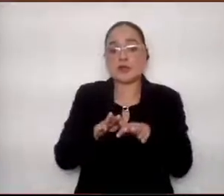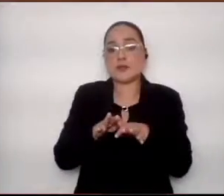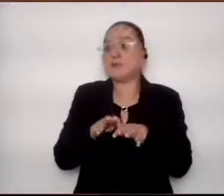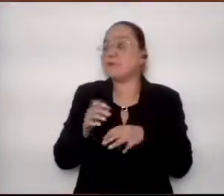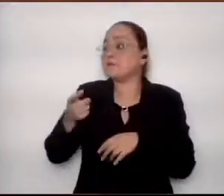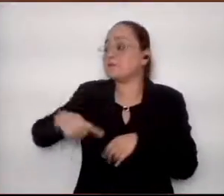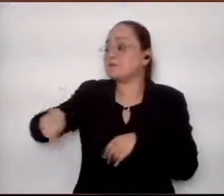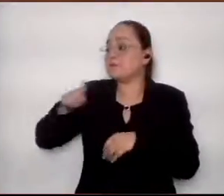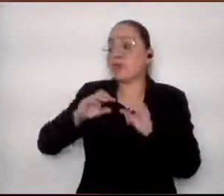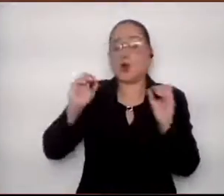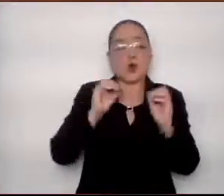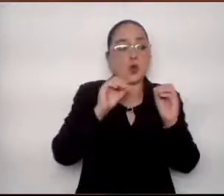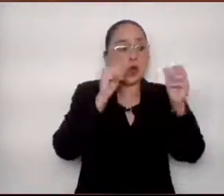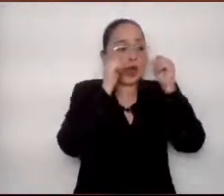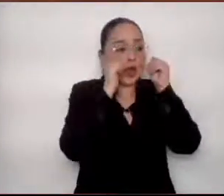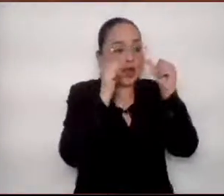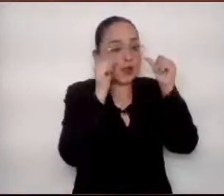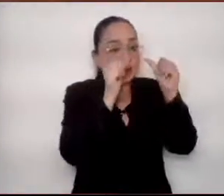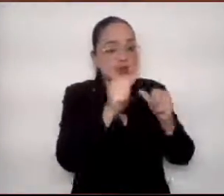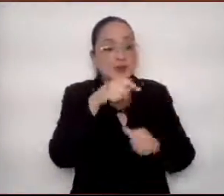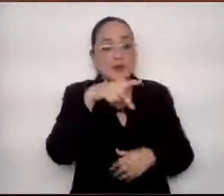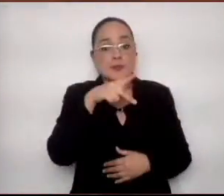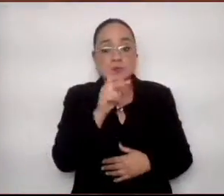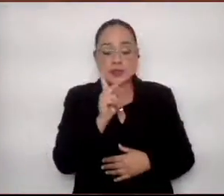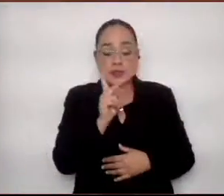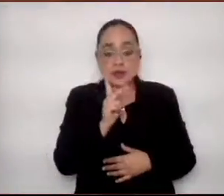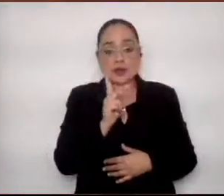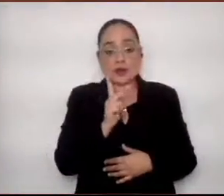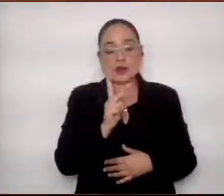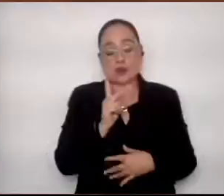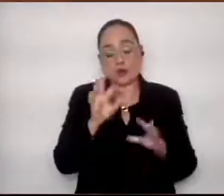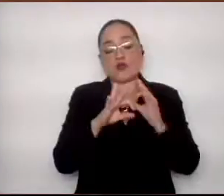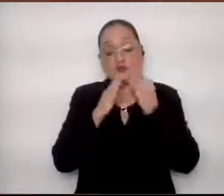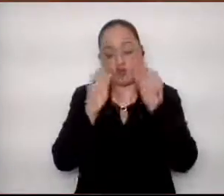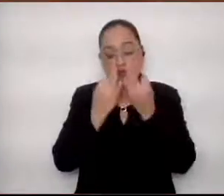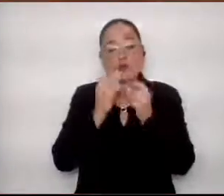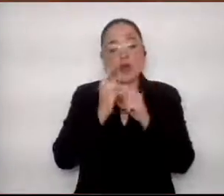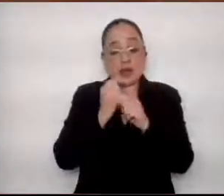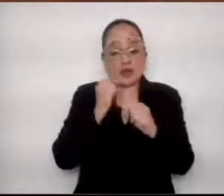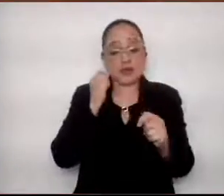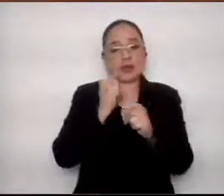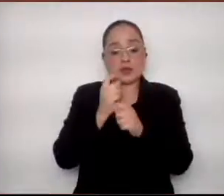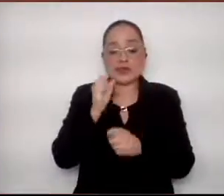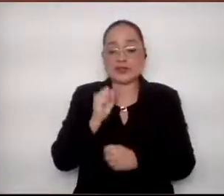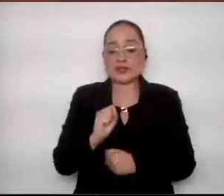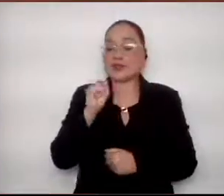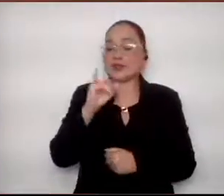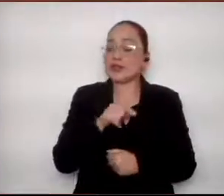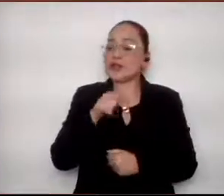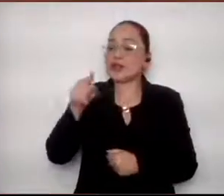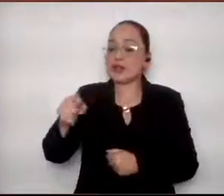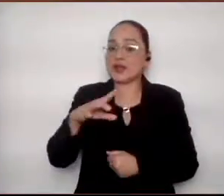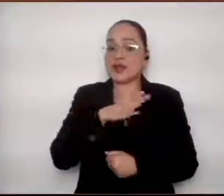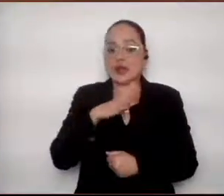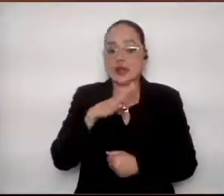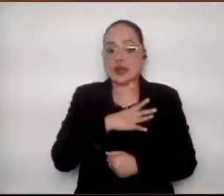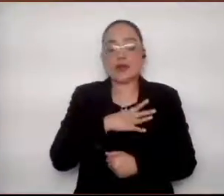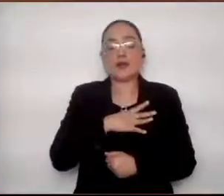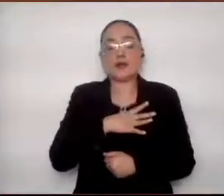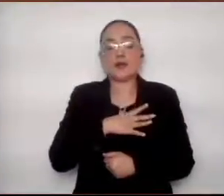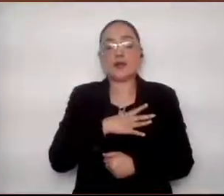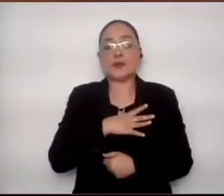todos, pero al final de cuentas un sistema de transporte que ahí está, un sistema de